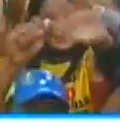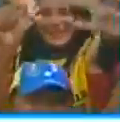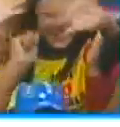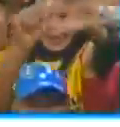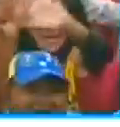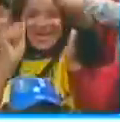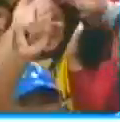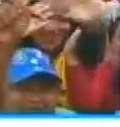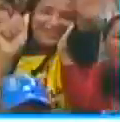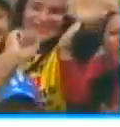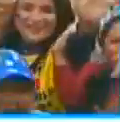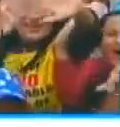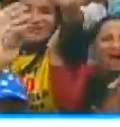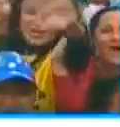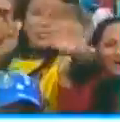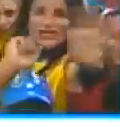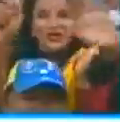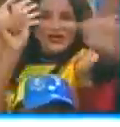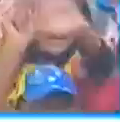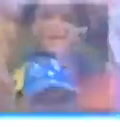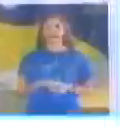venezolano!